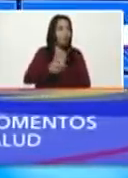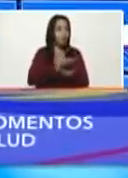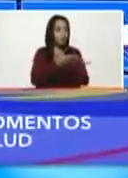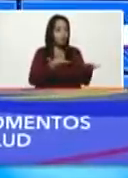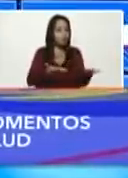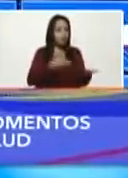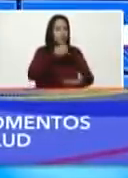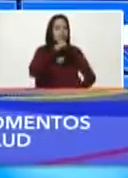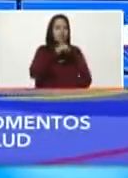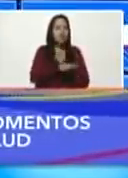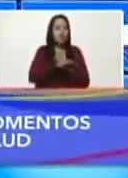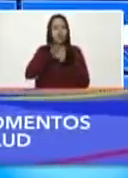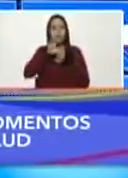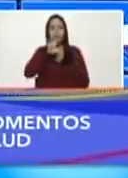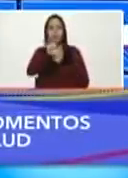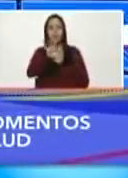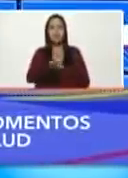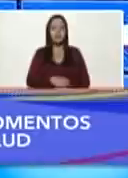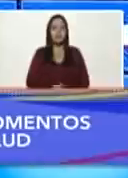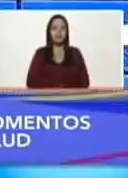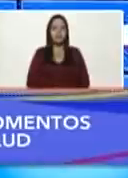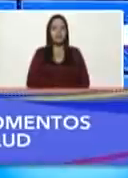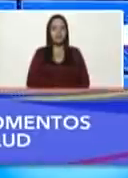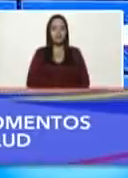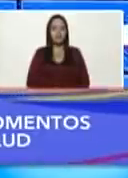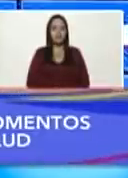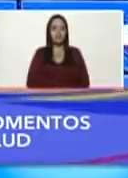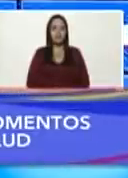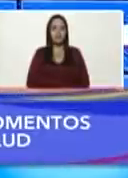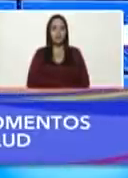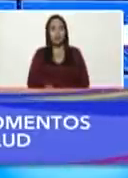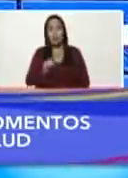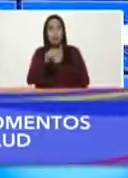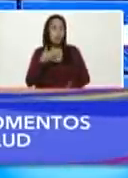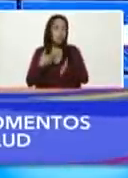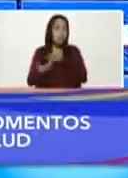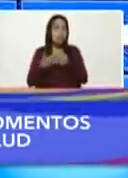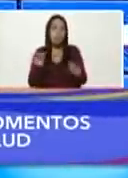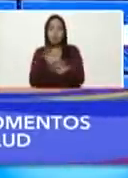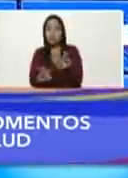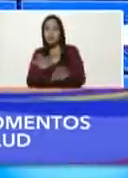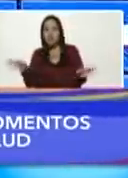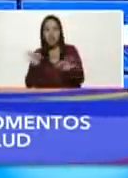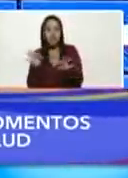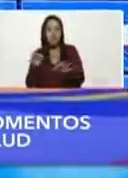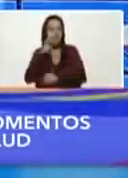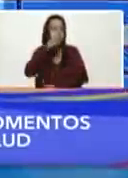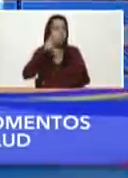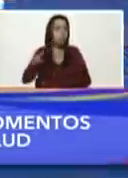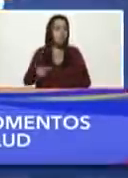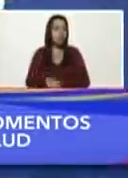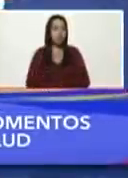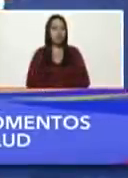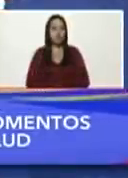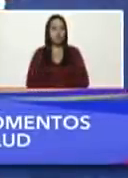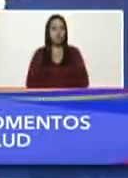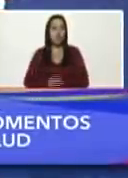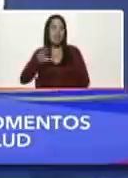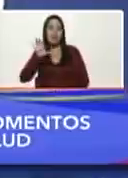nuestra historia, por nuestra patria. O no me importa para nada el pueblo, nuestra